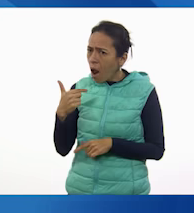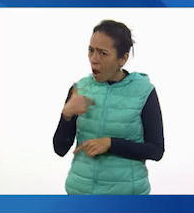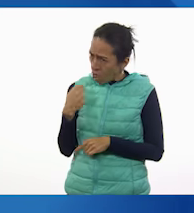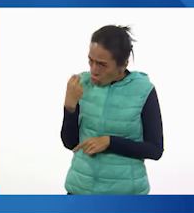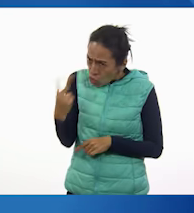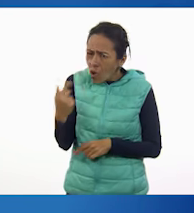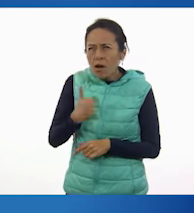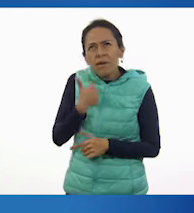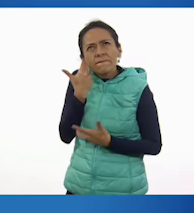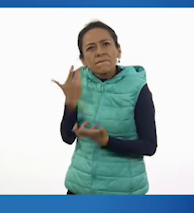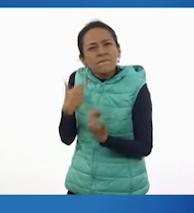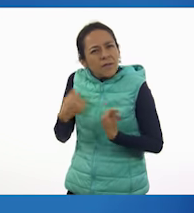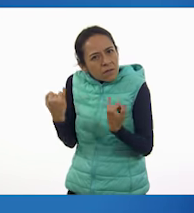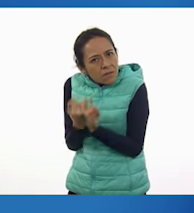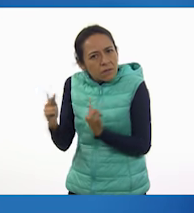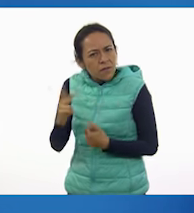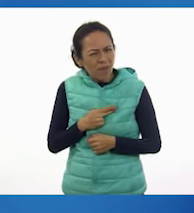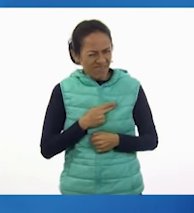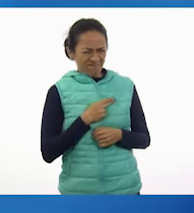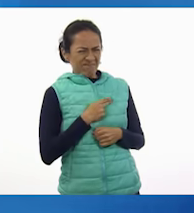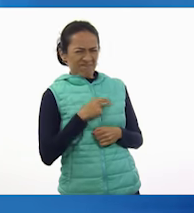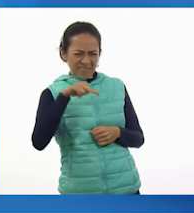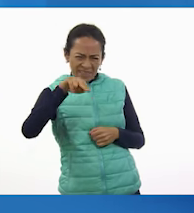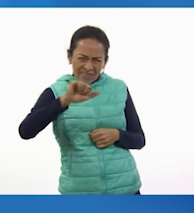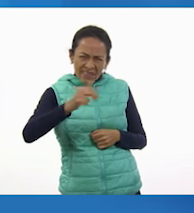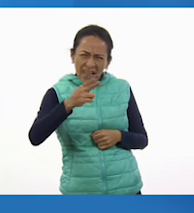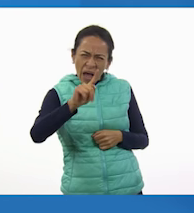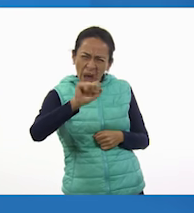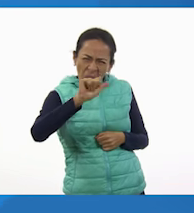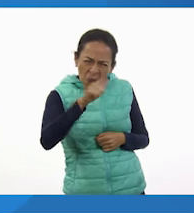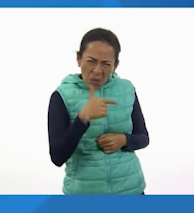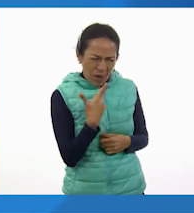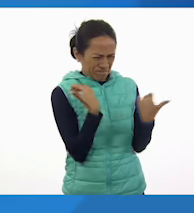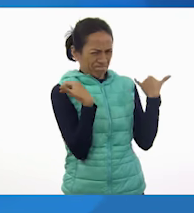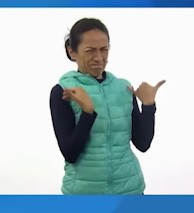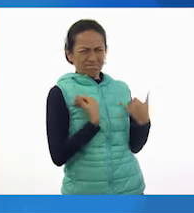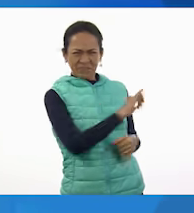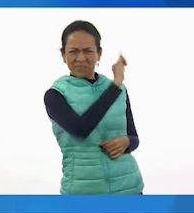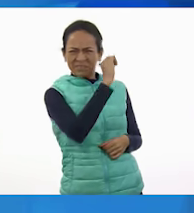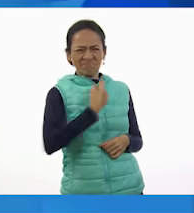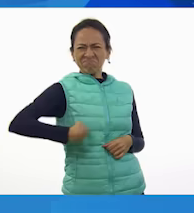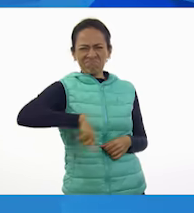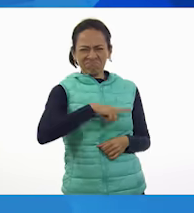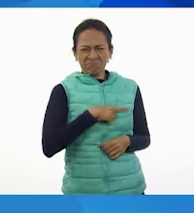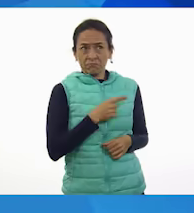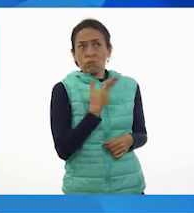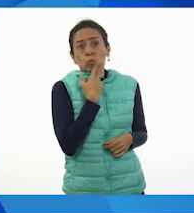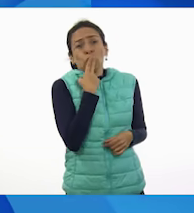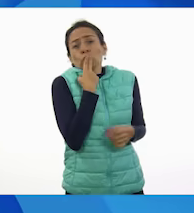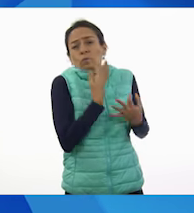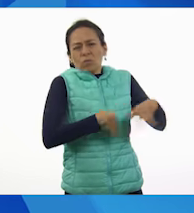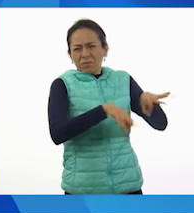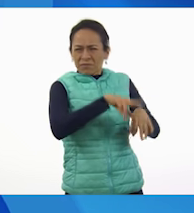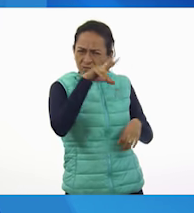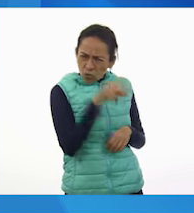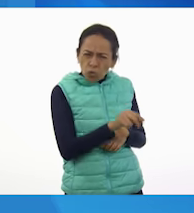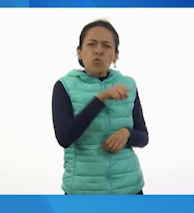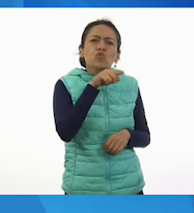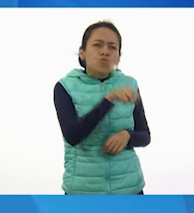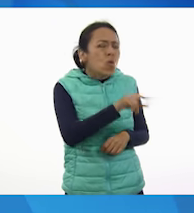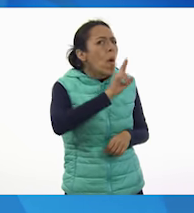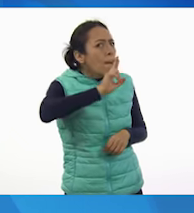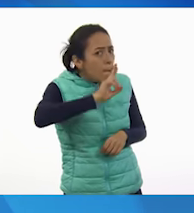cuartos? Esas son lenguas raras que a nadie le importan. Tú lo que deberías de hacer es aprender muy bien